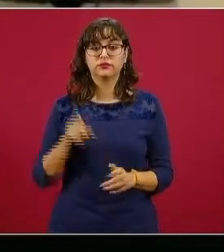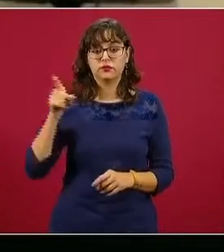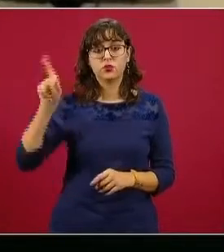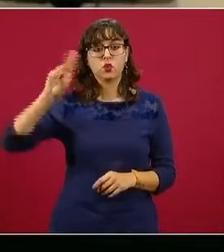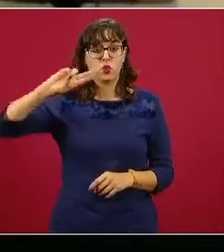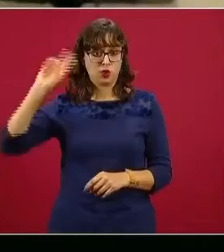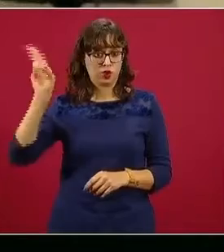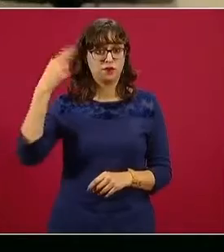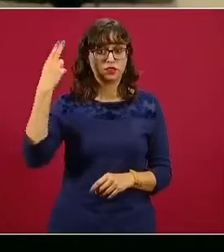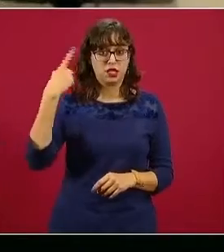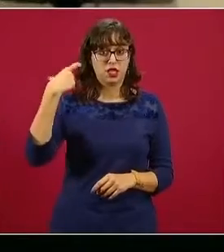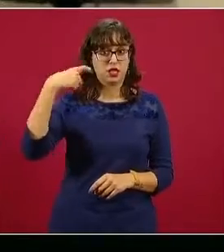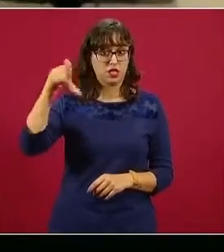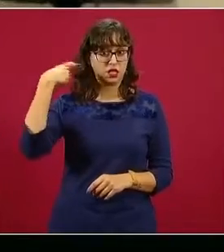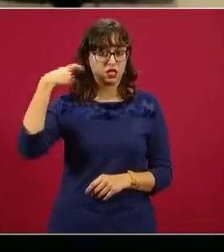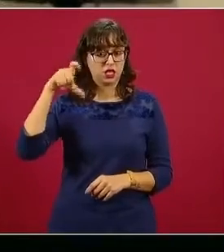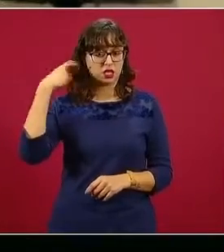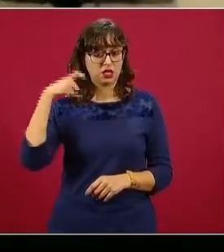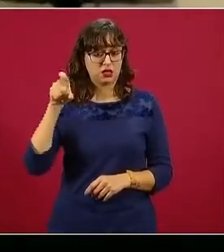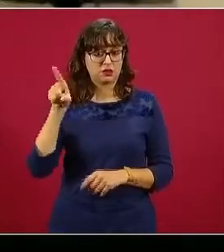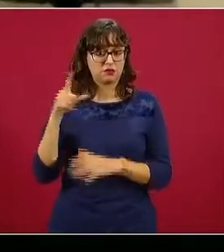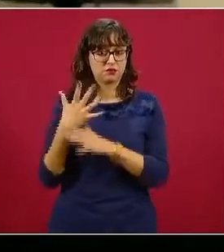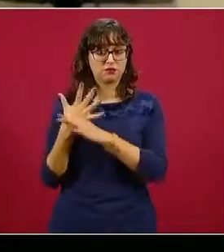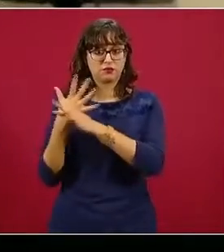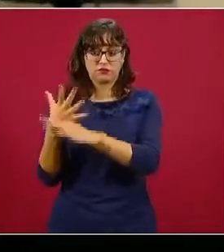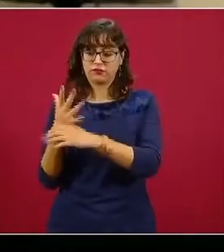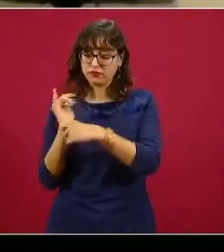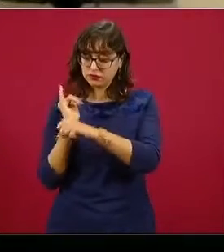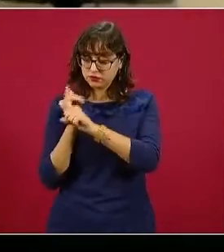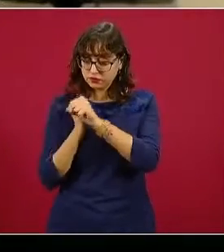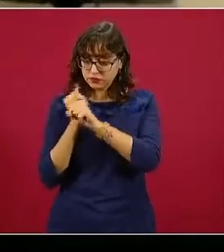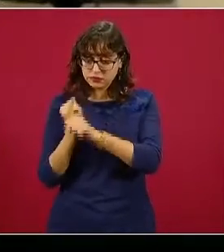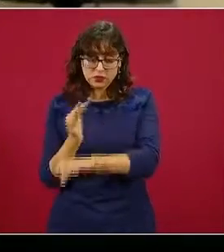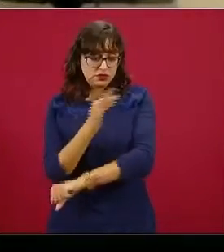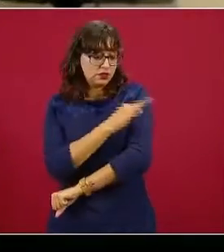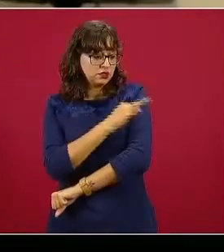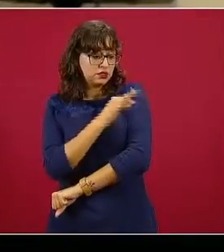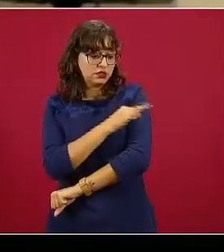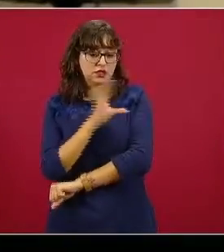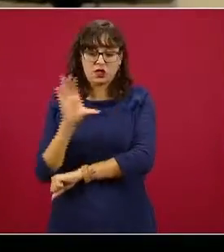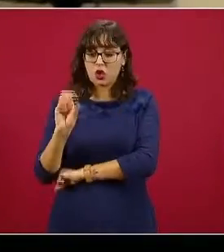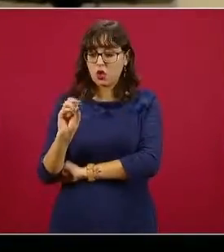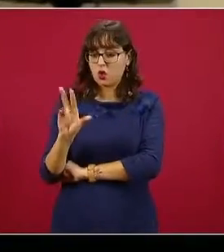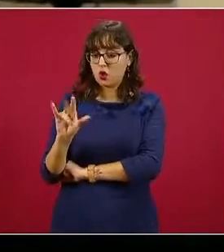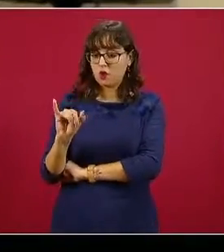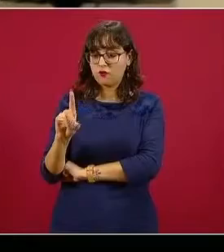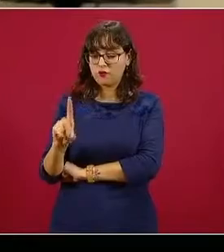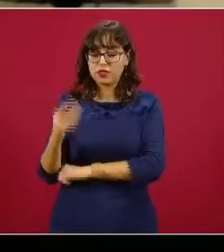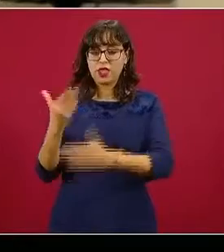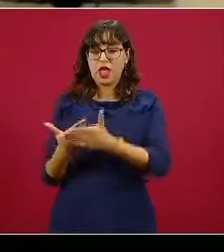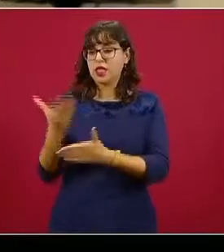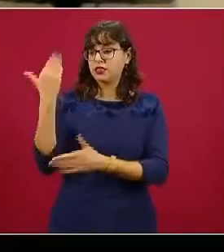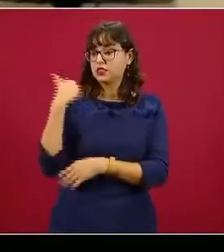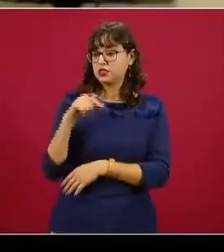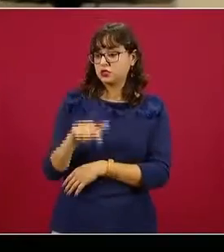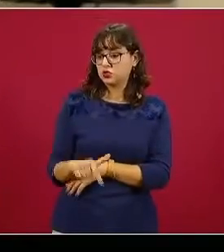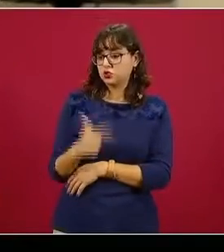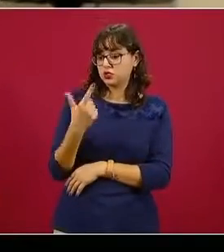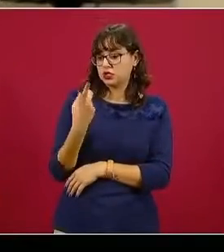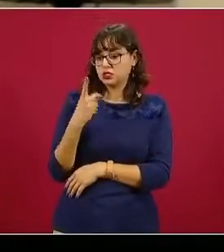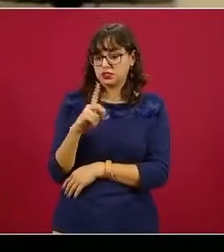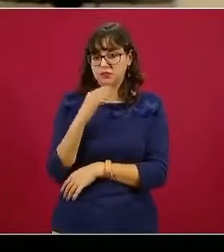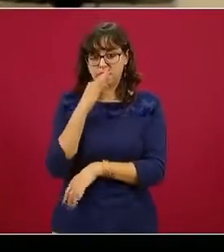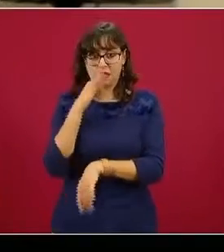Querétaro. Están desarrollando una vacuna COVID. Lo comenté en fecha 12 de diciembre. ¿Cuál es su